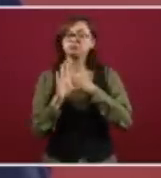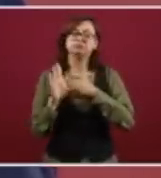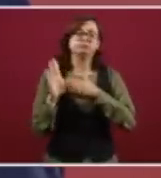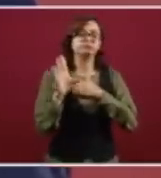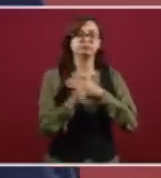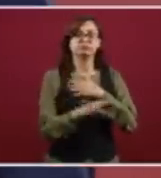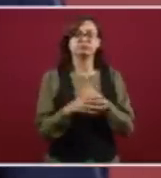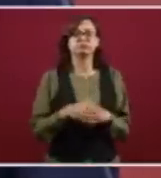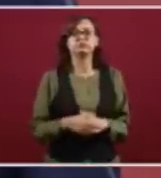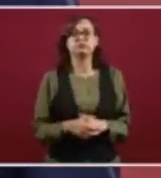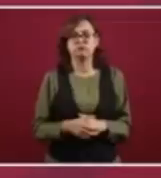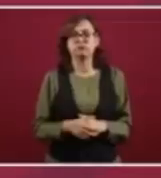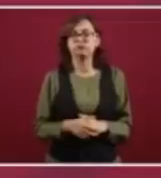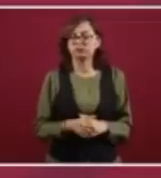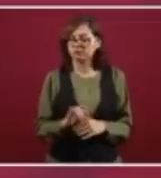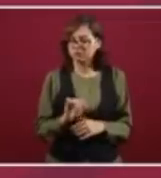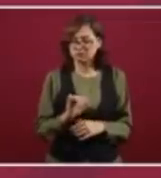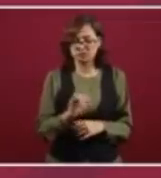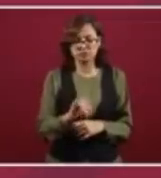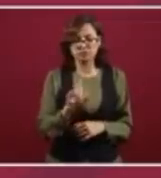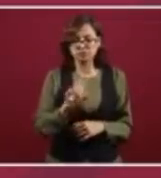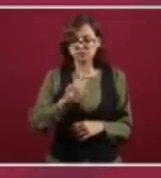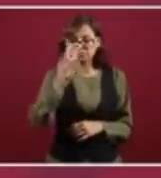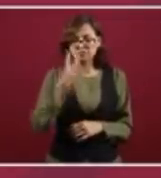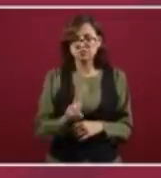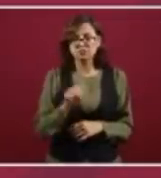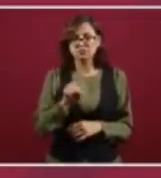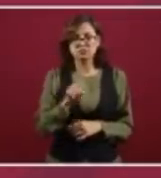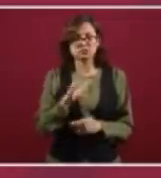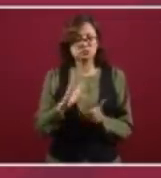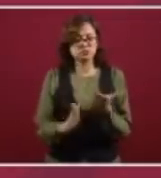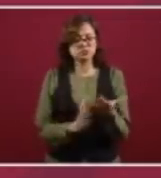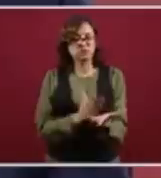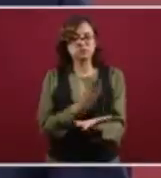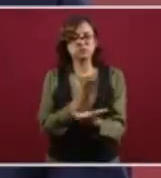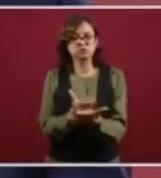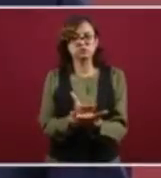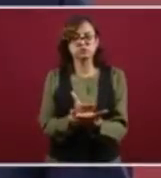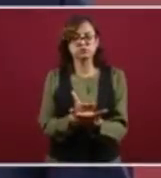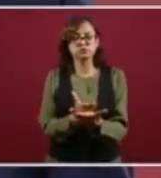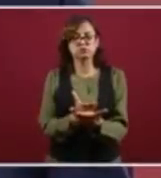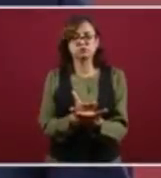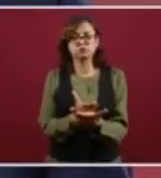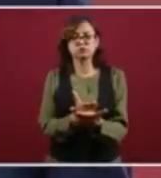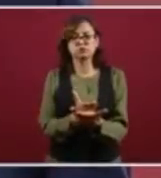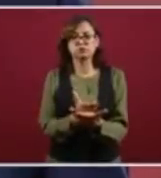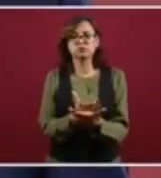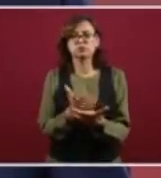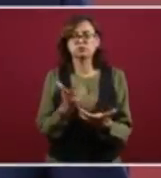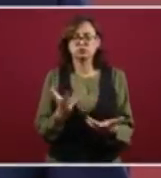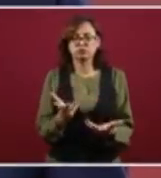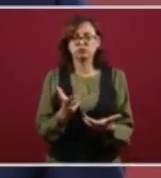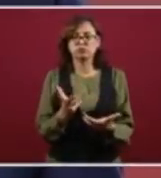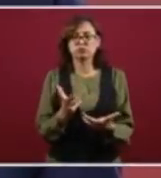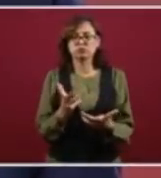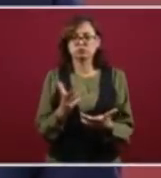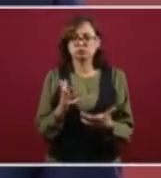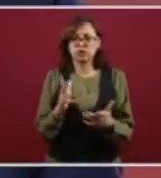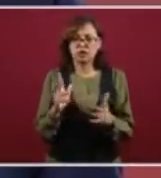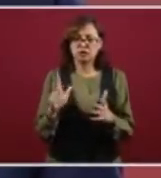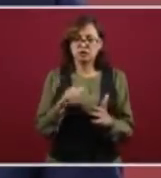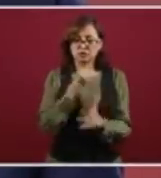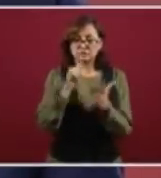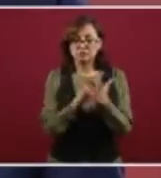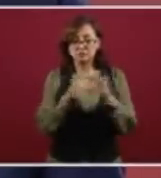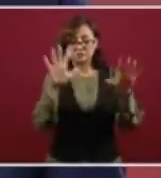que planteas, buscar la manera de llevar a cabo una reforma, no ahora,